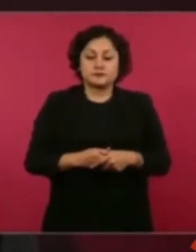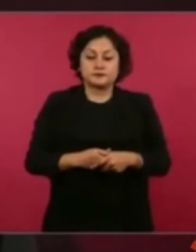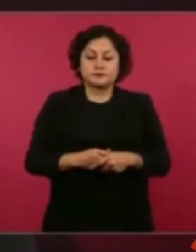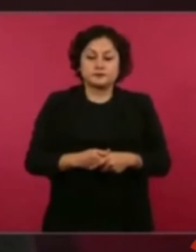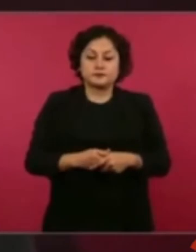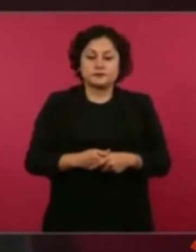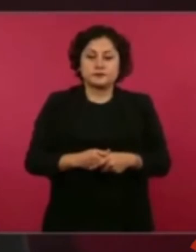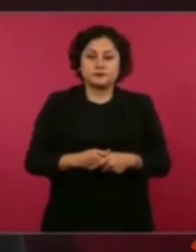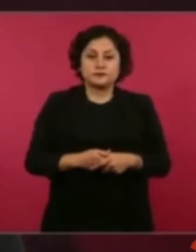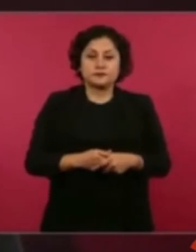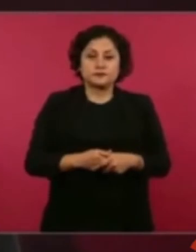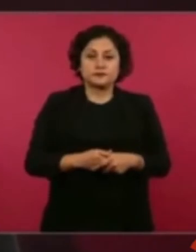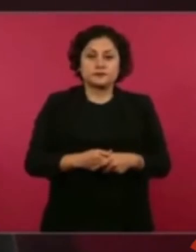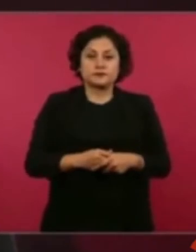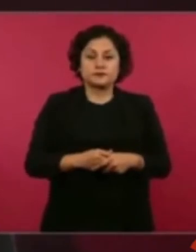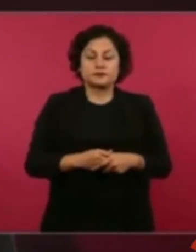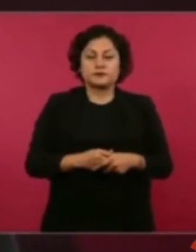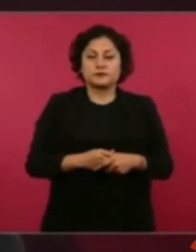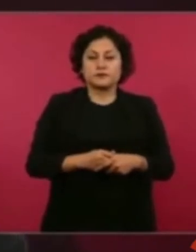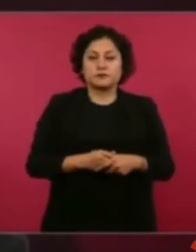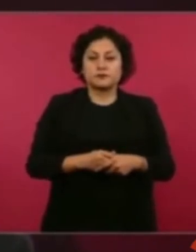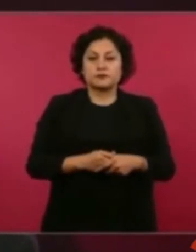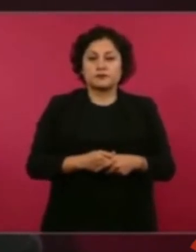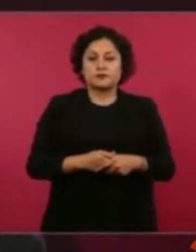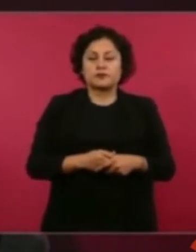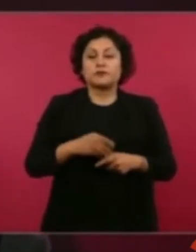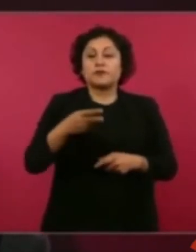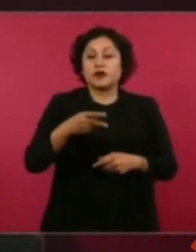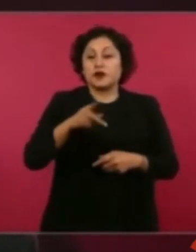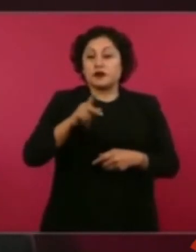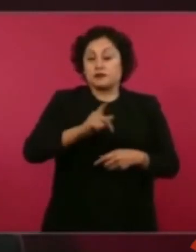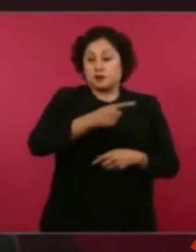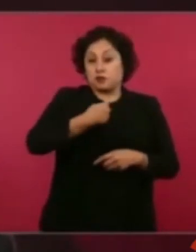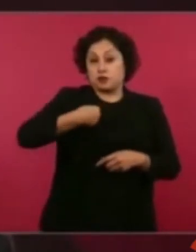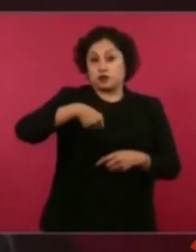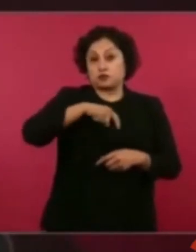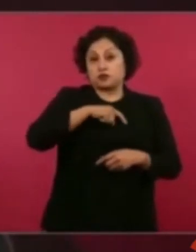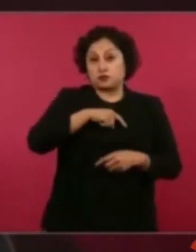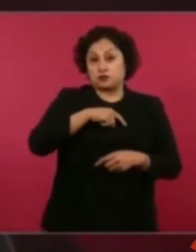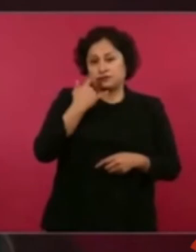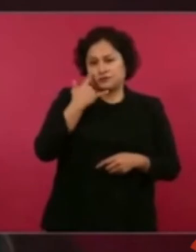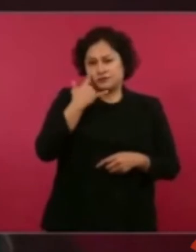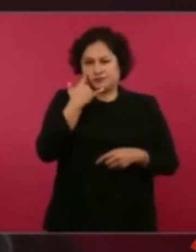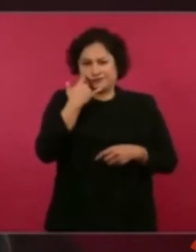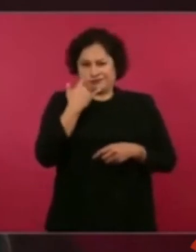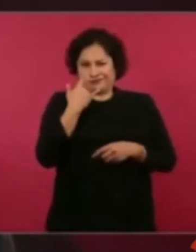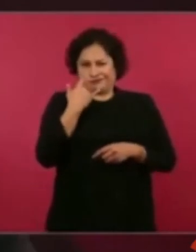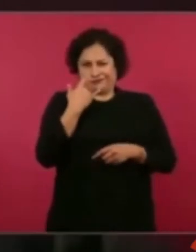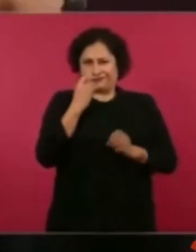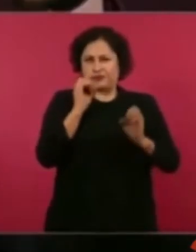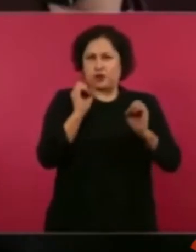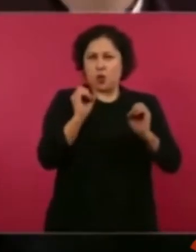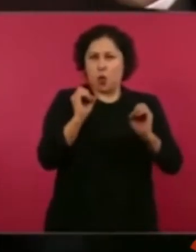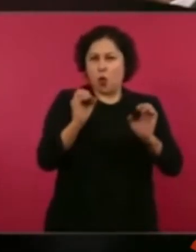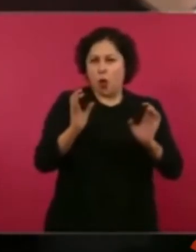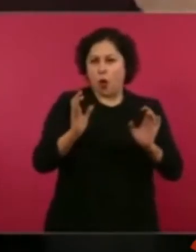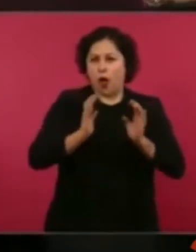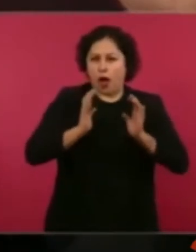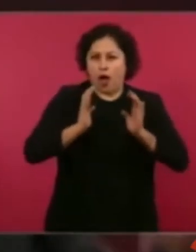sorprendernos, extrañarnos Así ha